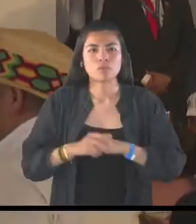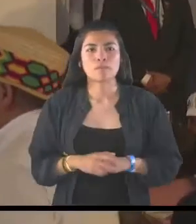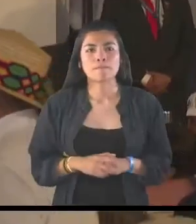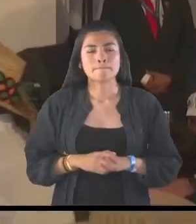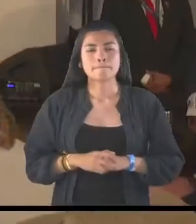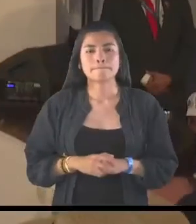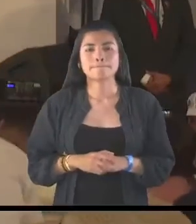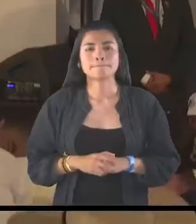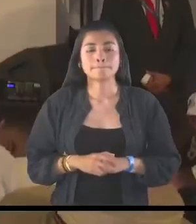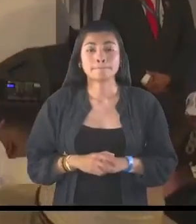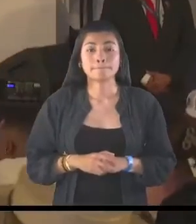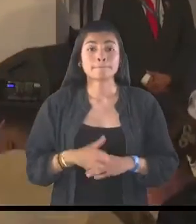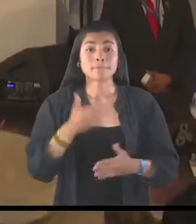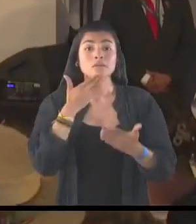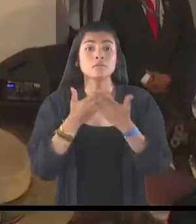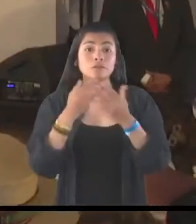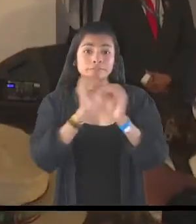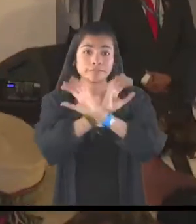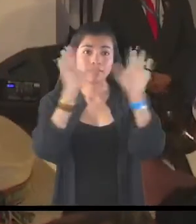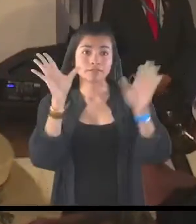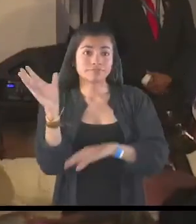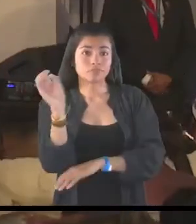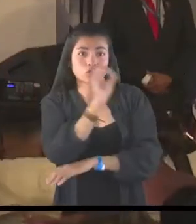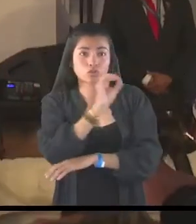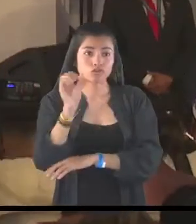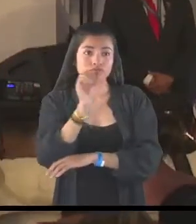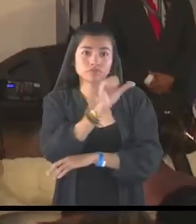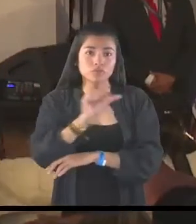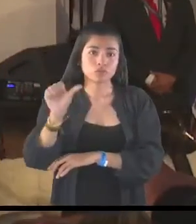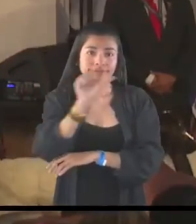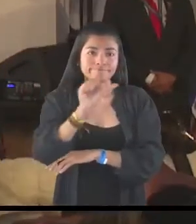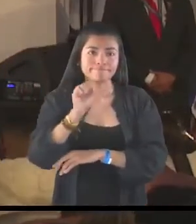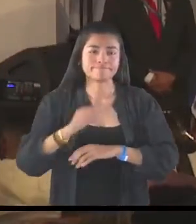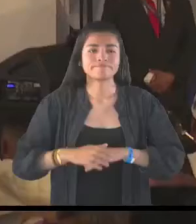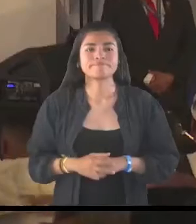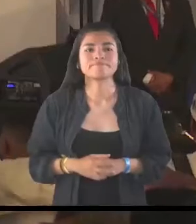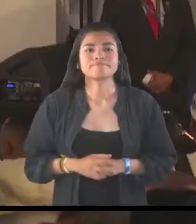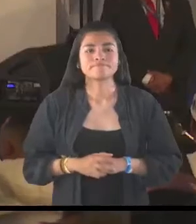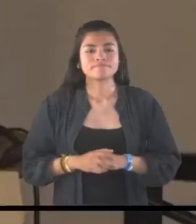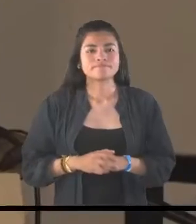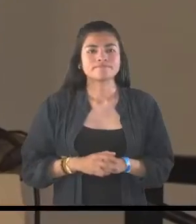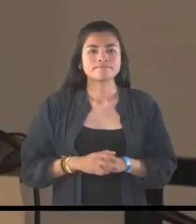Muy buenos días a todos y a todas.